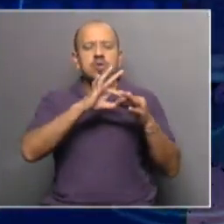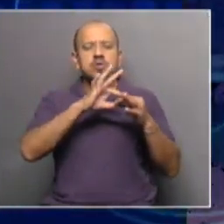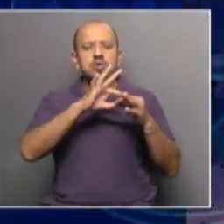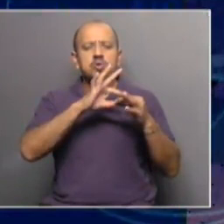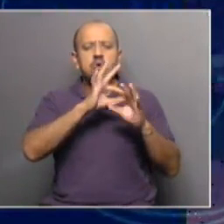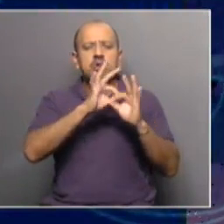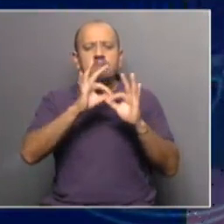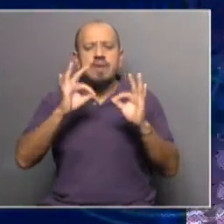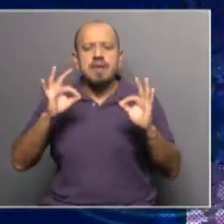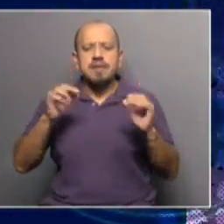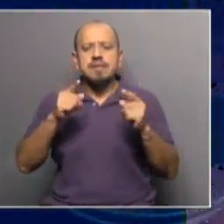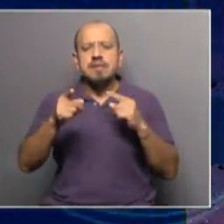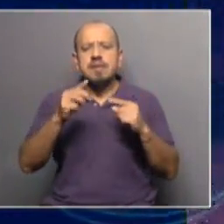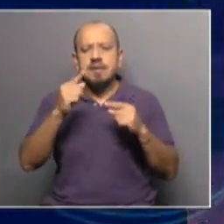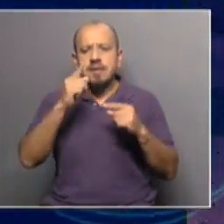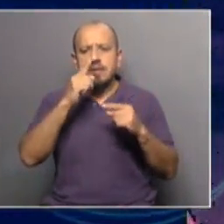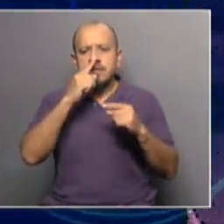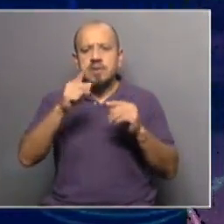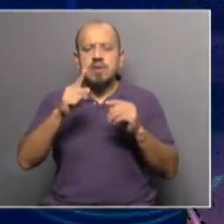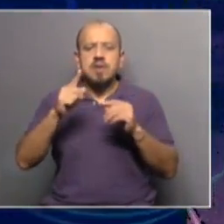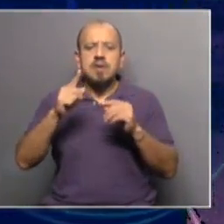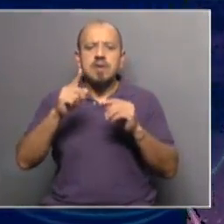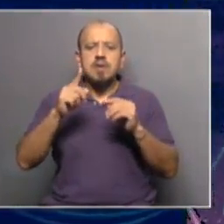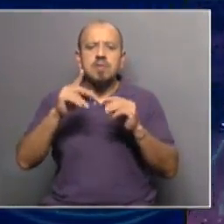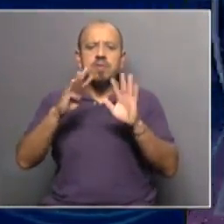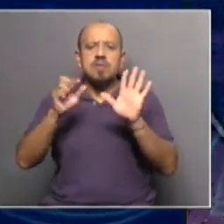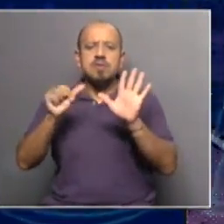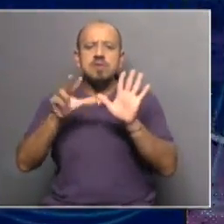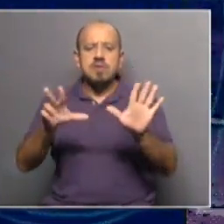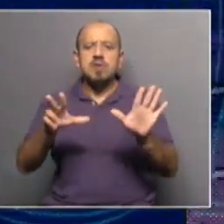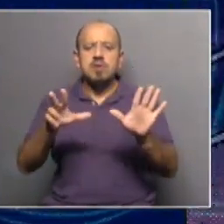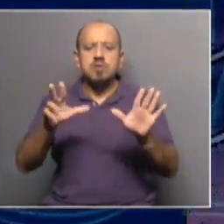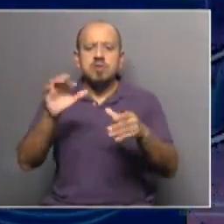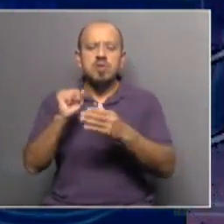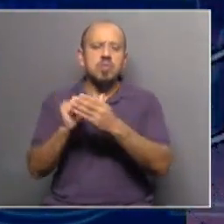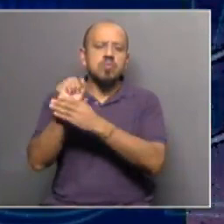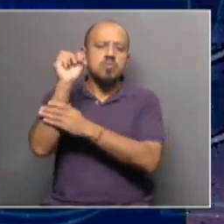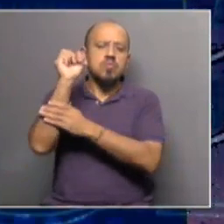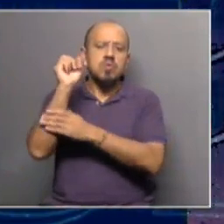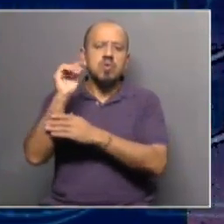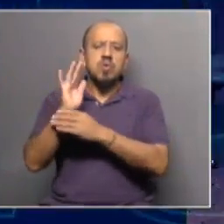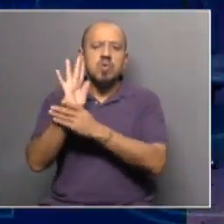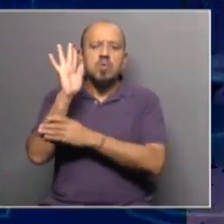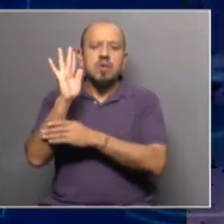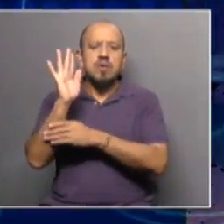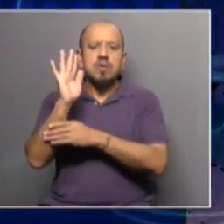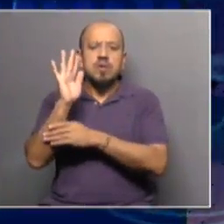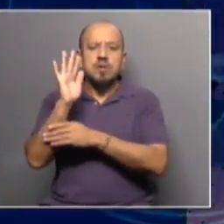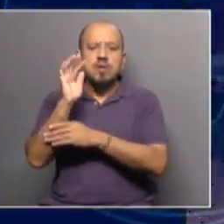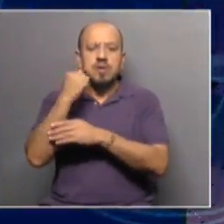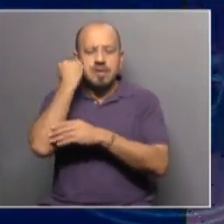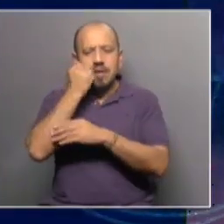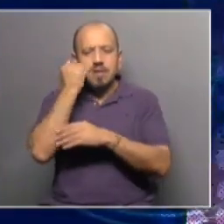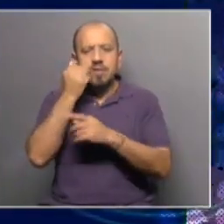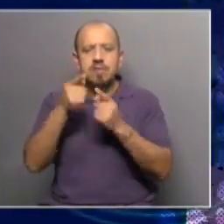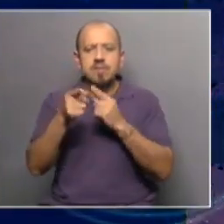68 en México. ¿No? En México, cuando salen con el, claro, con el guante negro. El guante negro. Sí. Que los, al australiano, que fue el